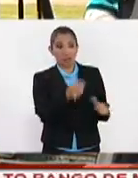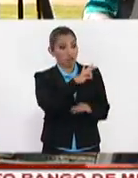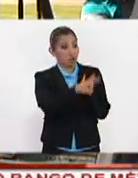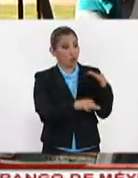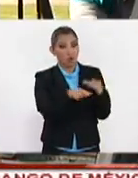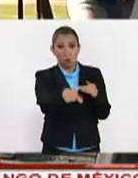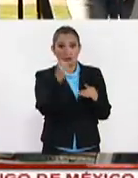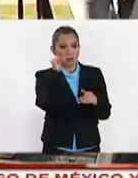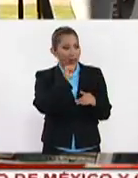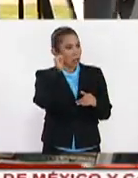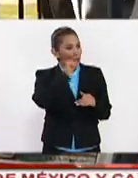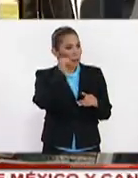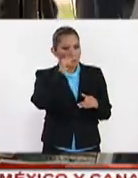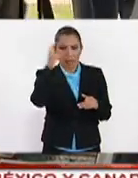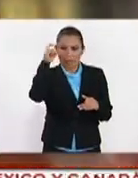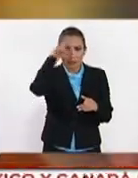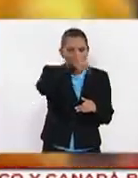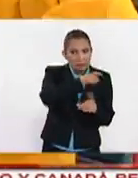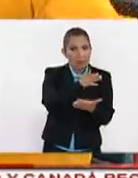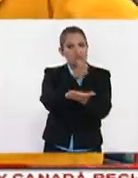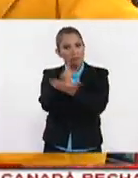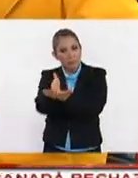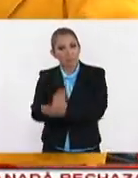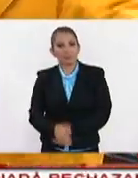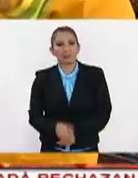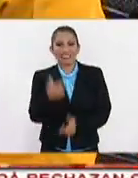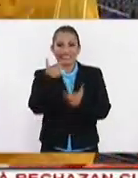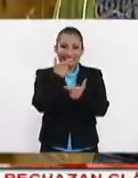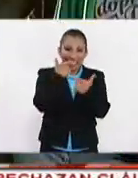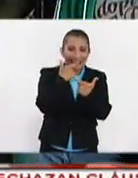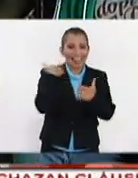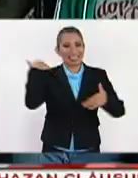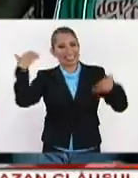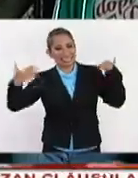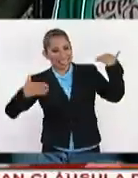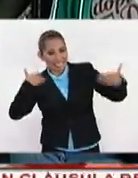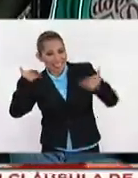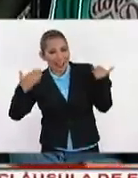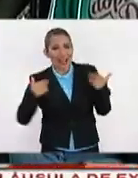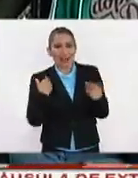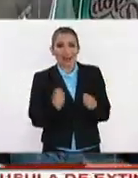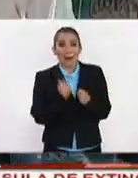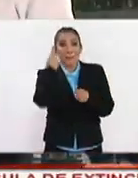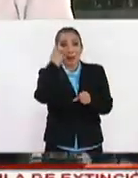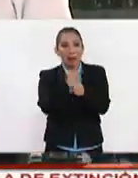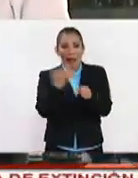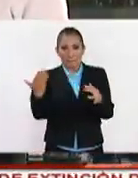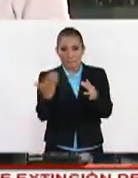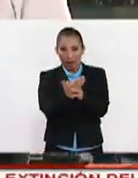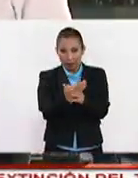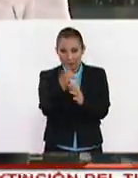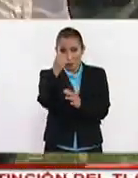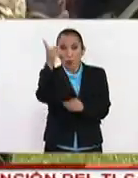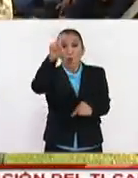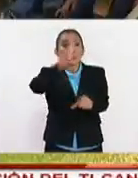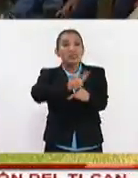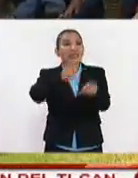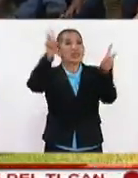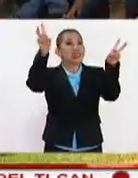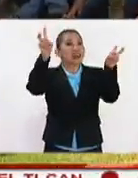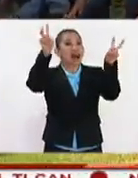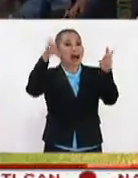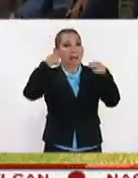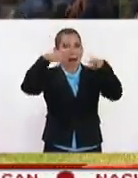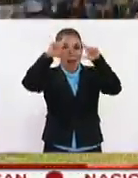hacen en todos los momentos difíciles. Entre risas y diversión se vivió la primera edición de Un día con la